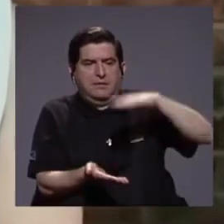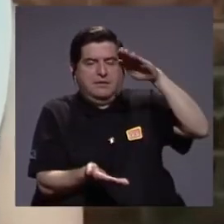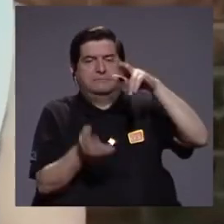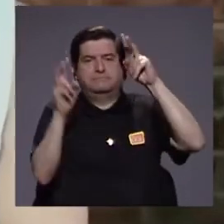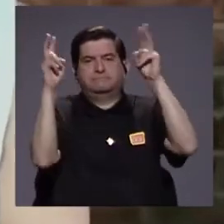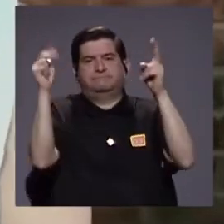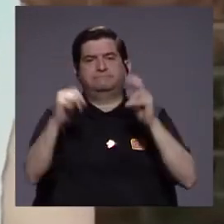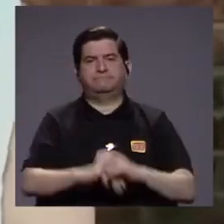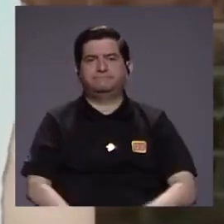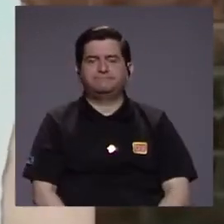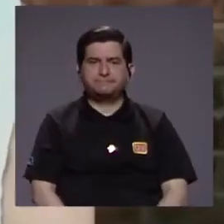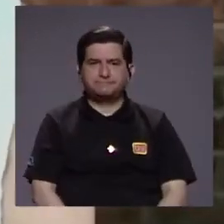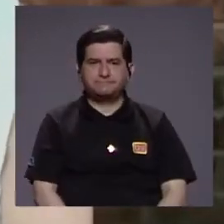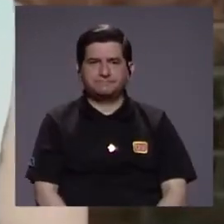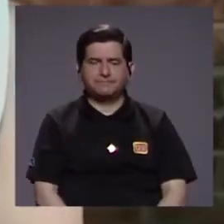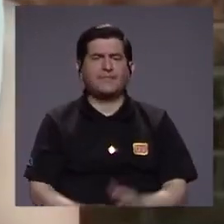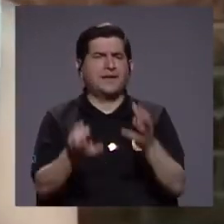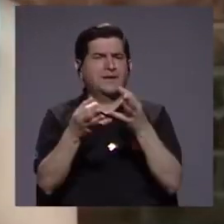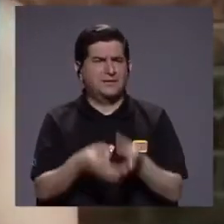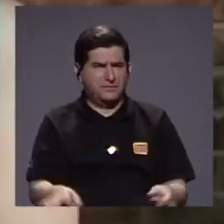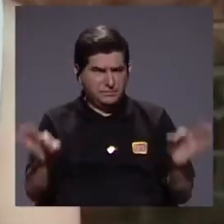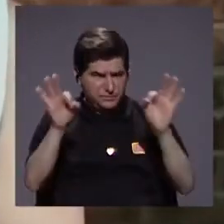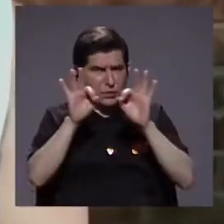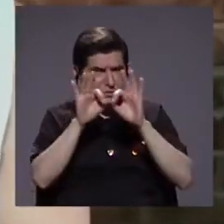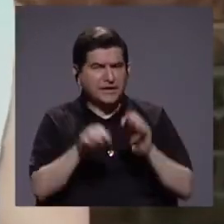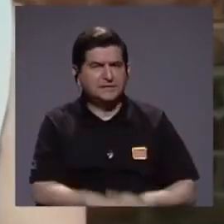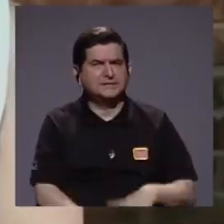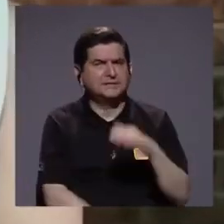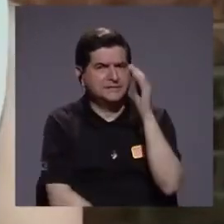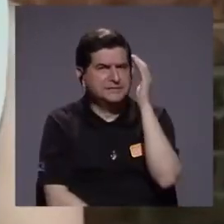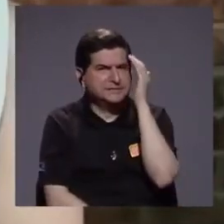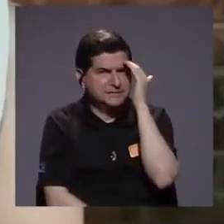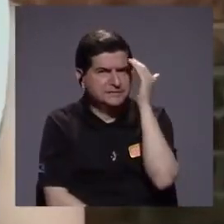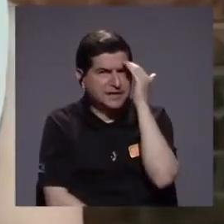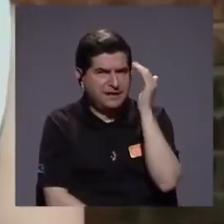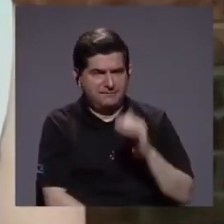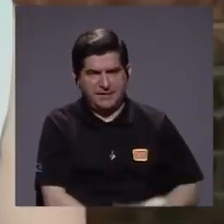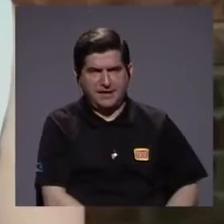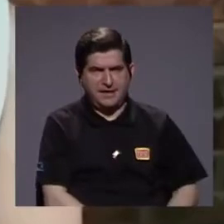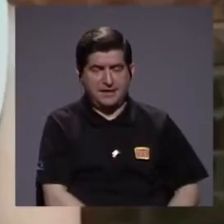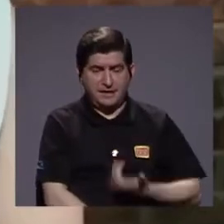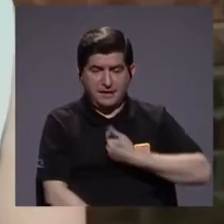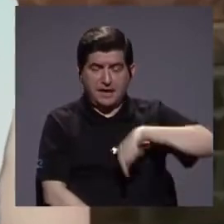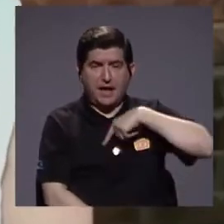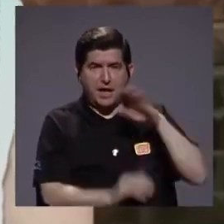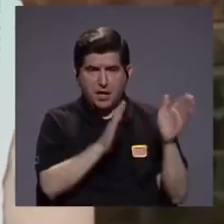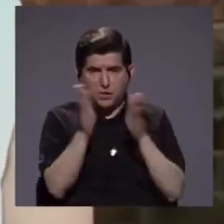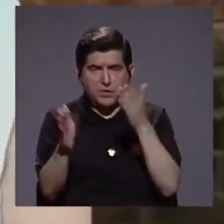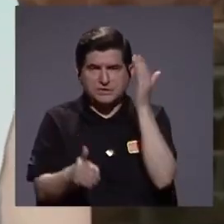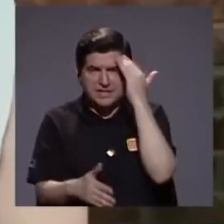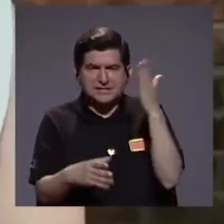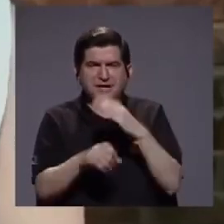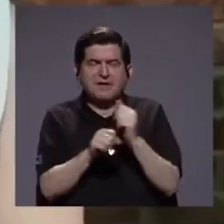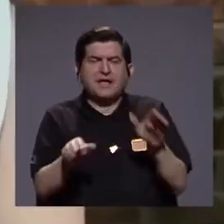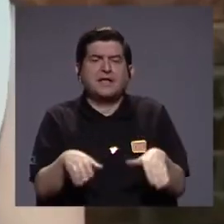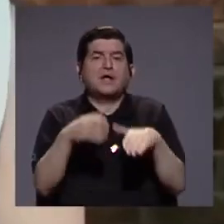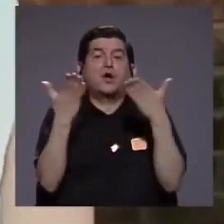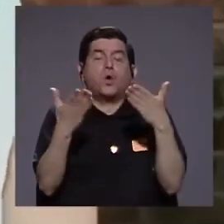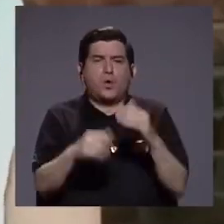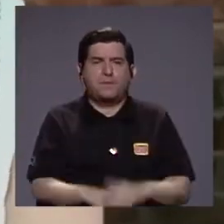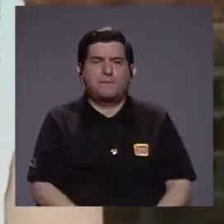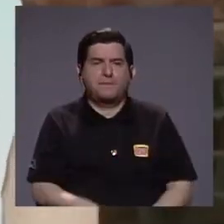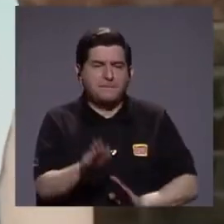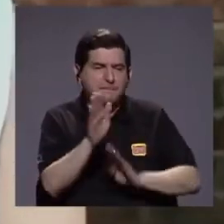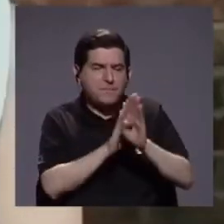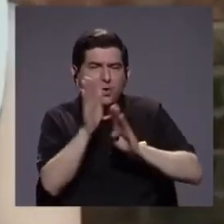tema. La importancia es saber, o sea, en la formación nuestra es saber hacer y cómo hacer el desarrollo